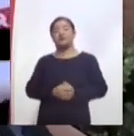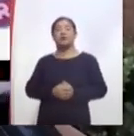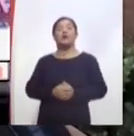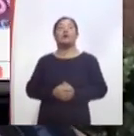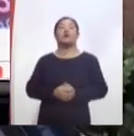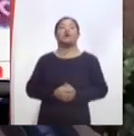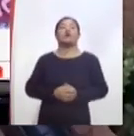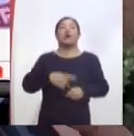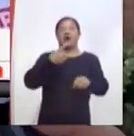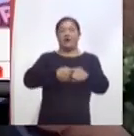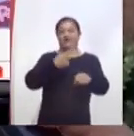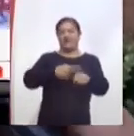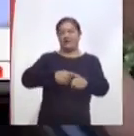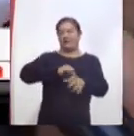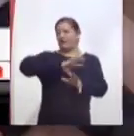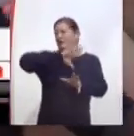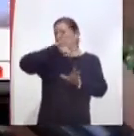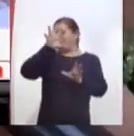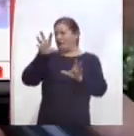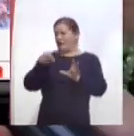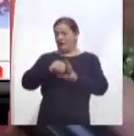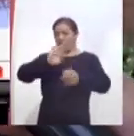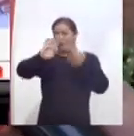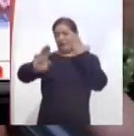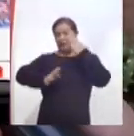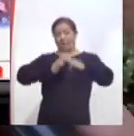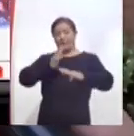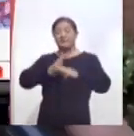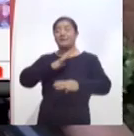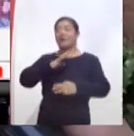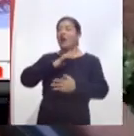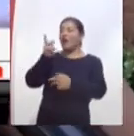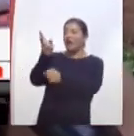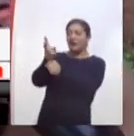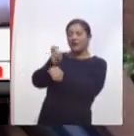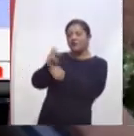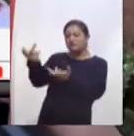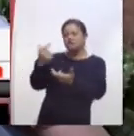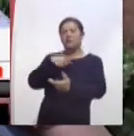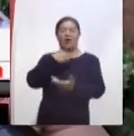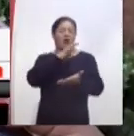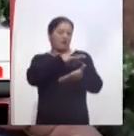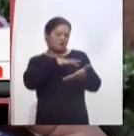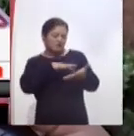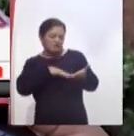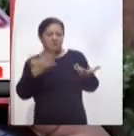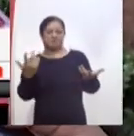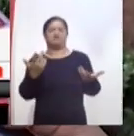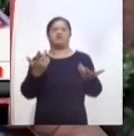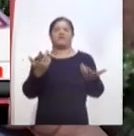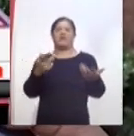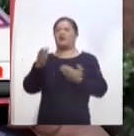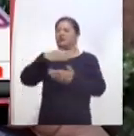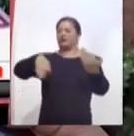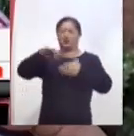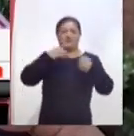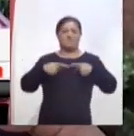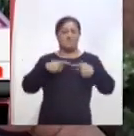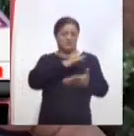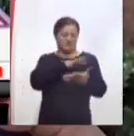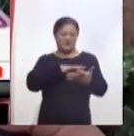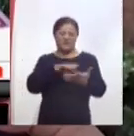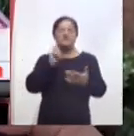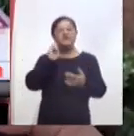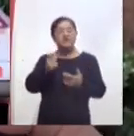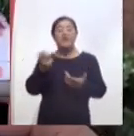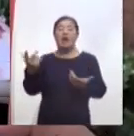a escritores, narradores, promotores de lectura, a crear videos